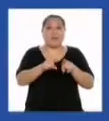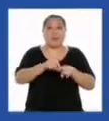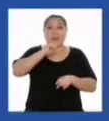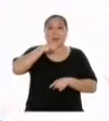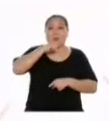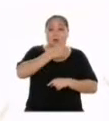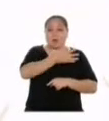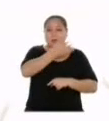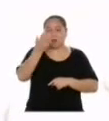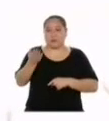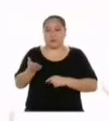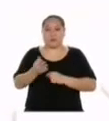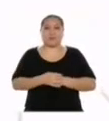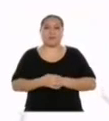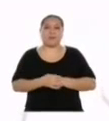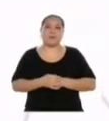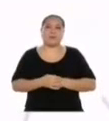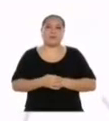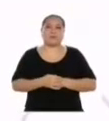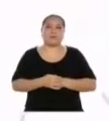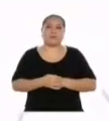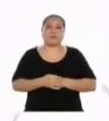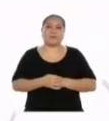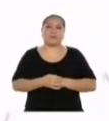en la siguiente imagen.